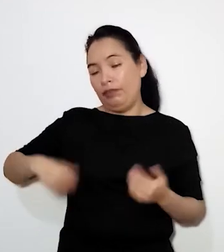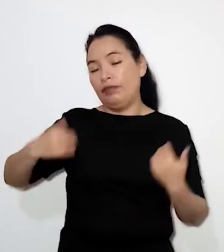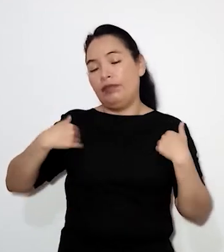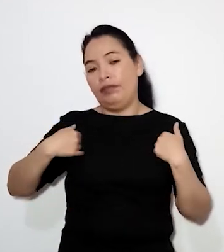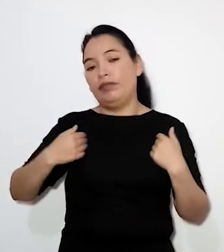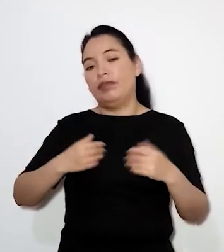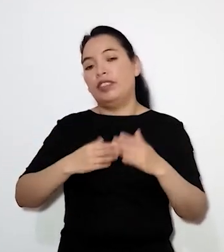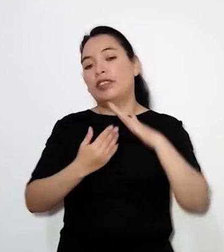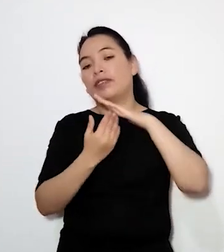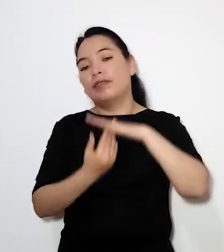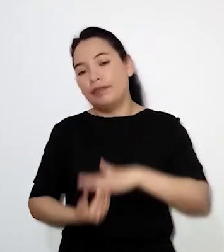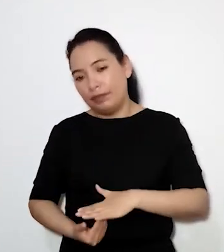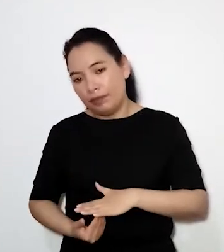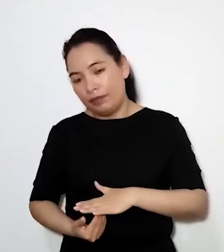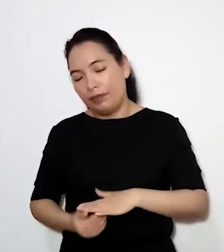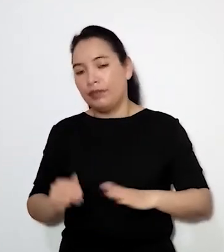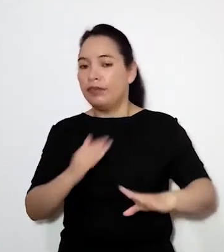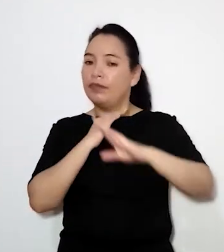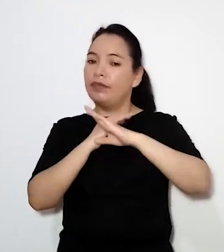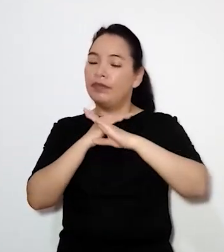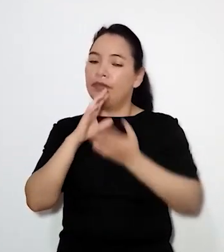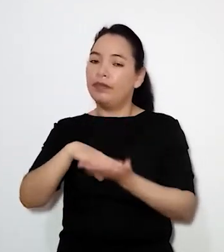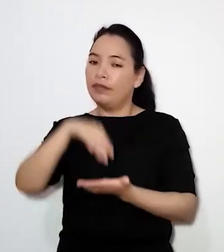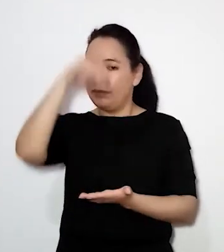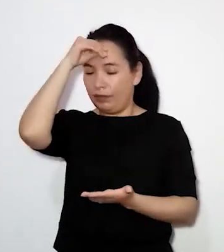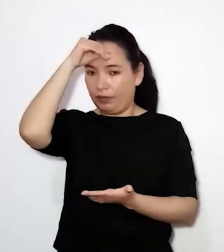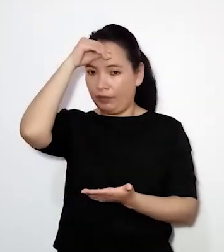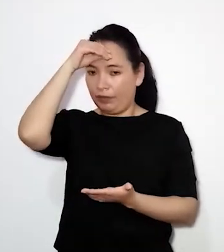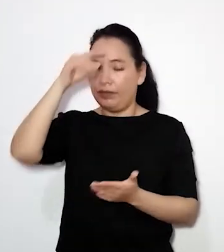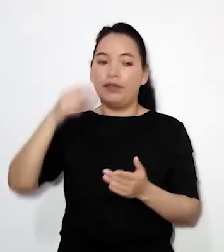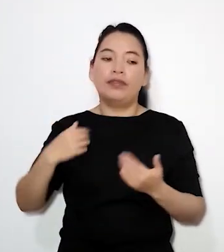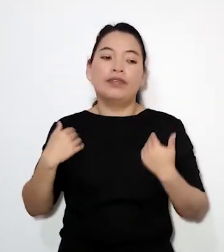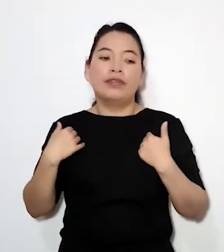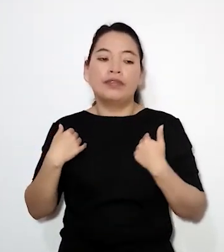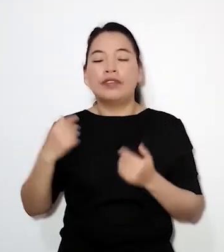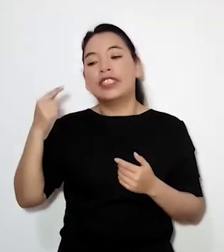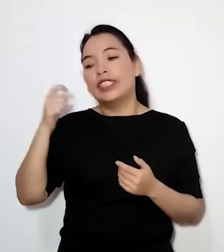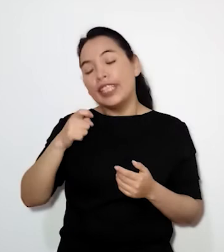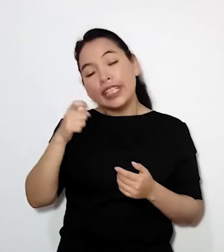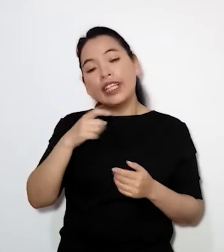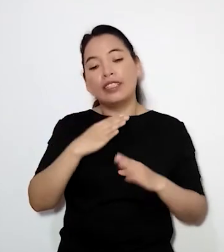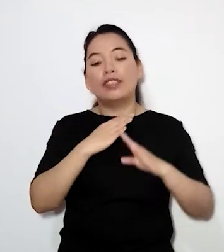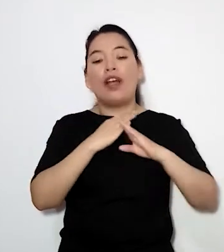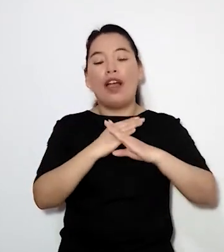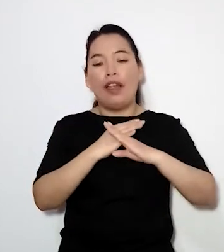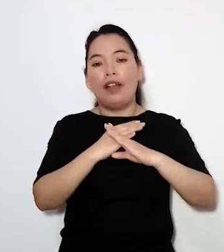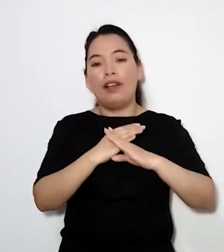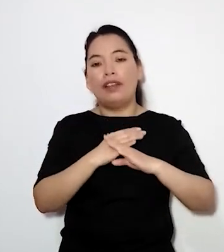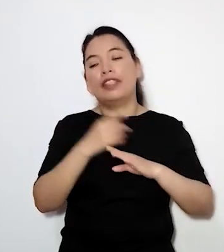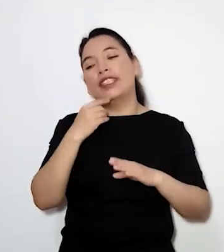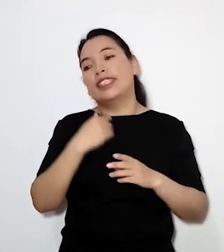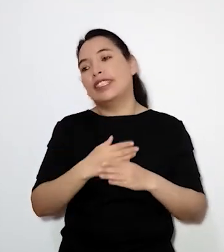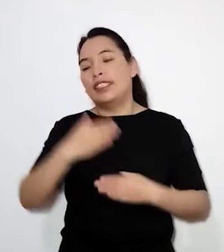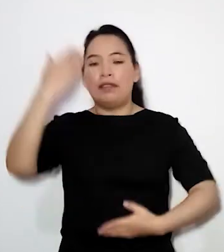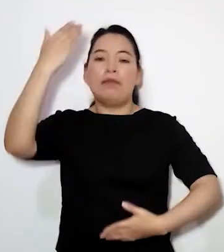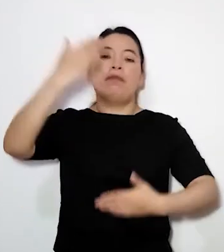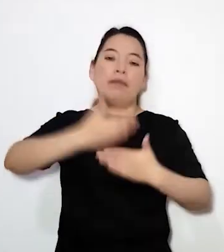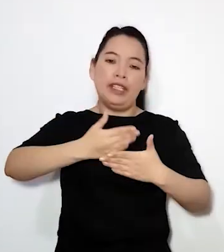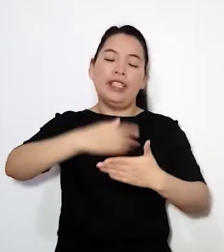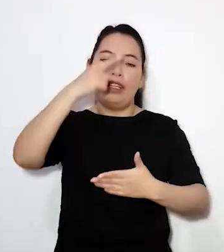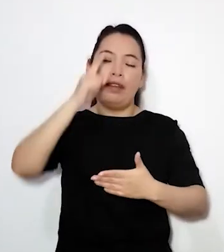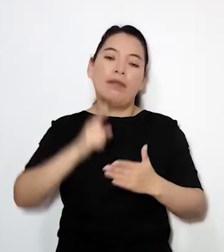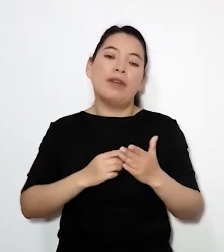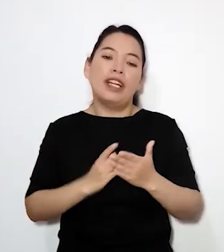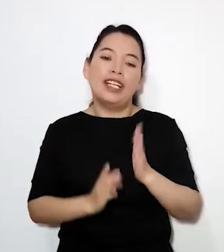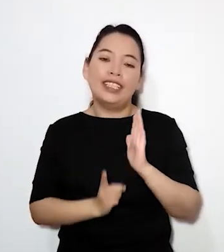mayor autonomía en el proceso de desarrollo de las personas con discapacidad. Y me gustaría detenerme en 4 puntos